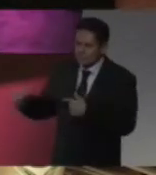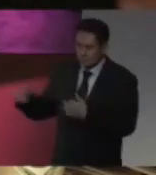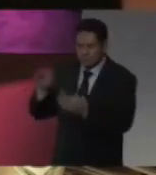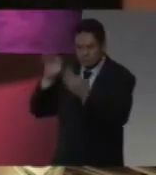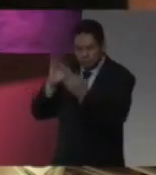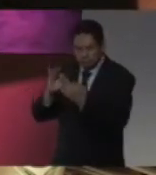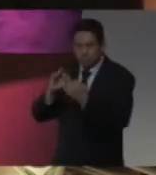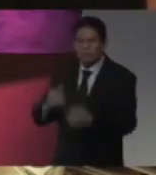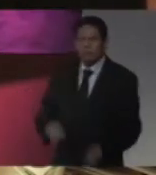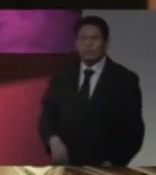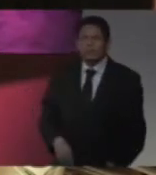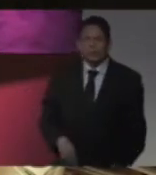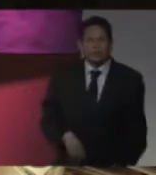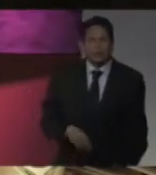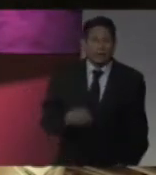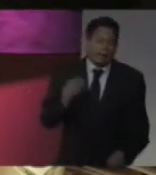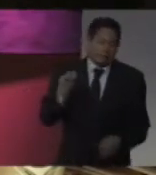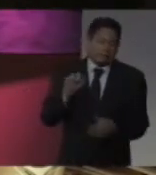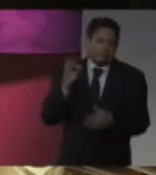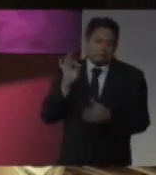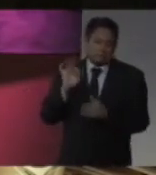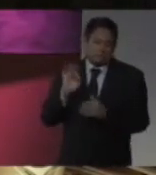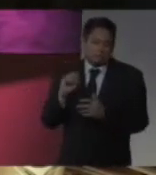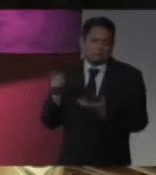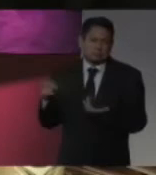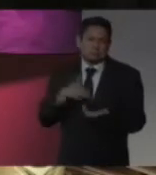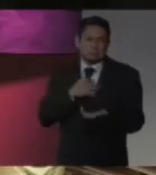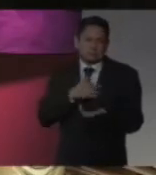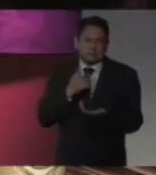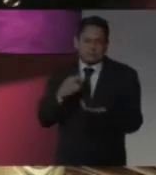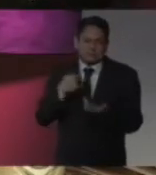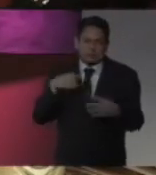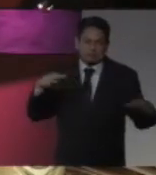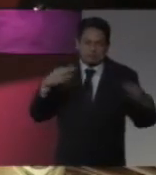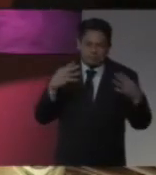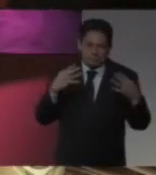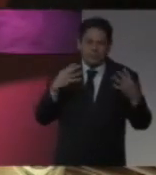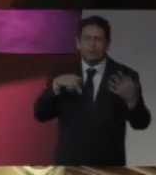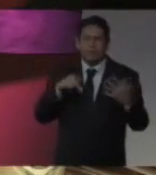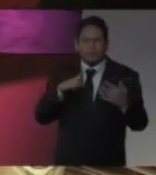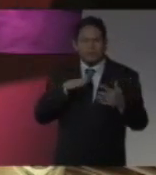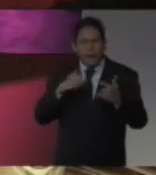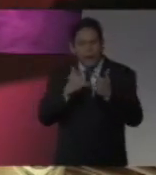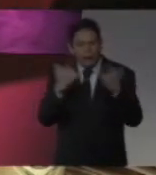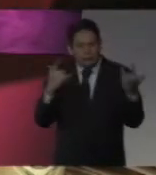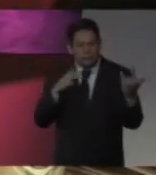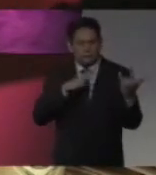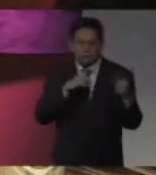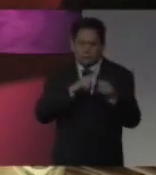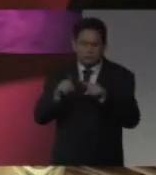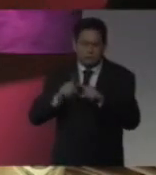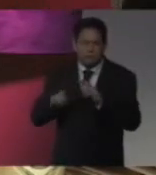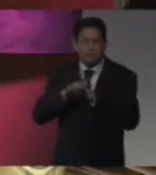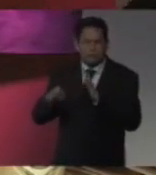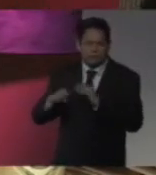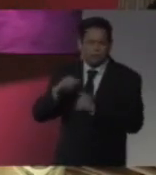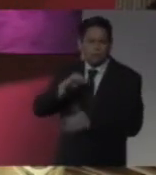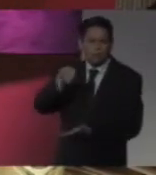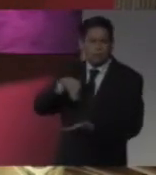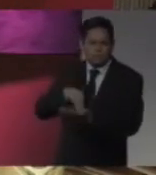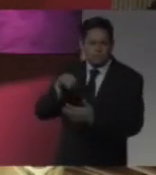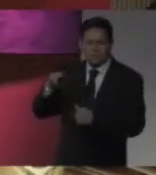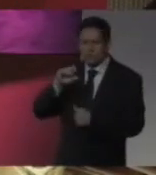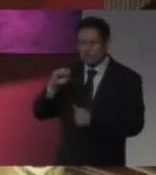un montón. Por ejemplo, la Municipalidad Indígena de Sololá sacó sus estadísticas diciendo que no tenía mora